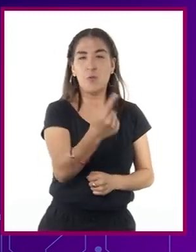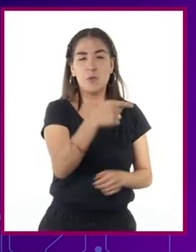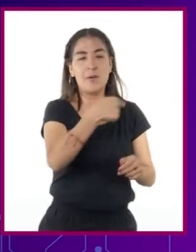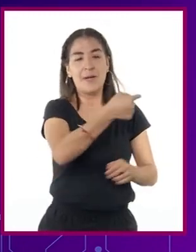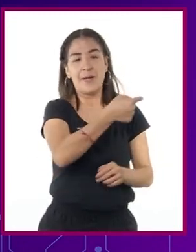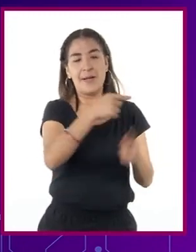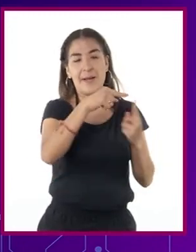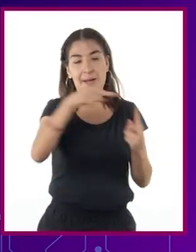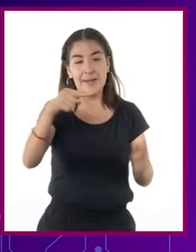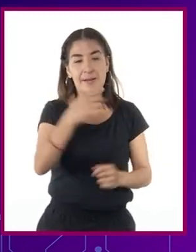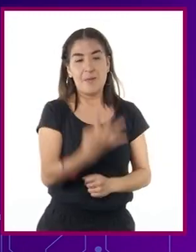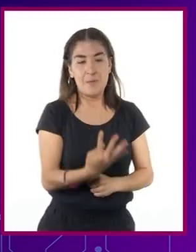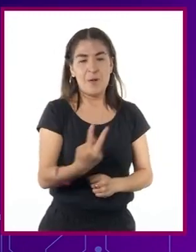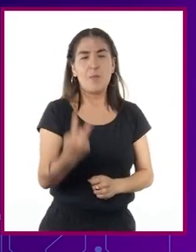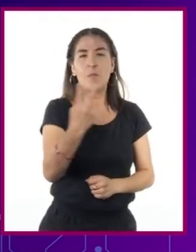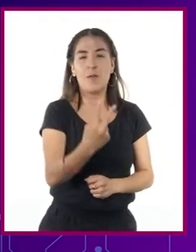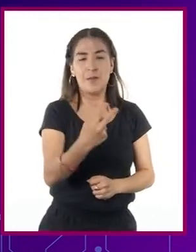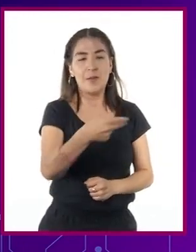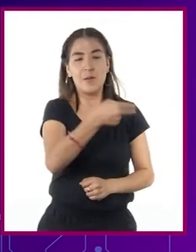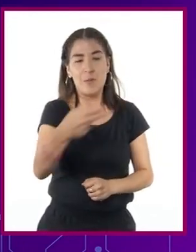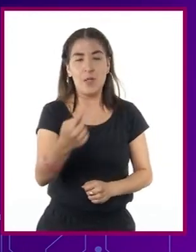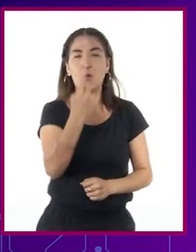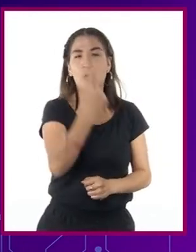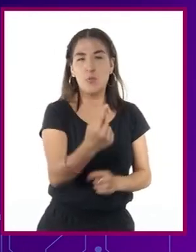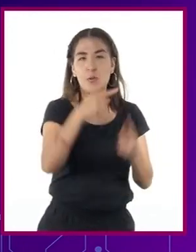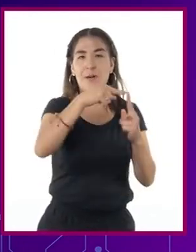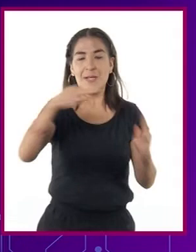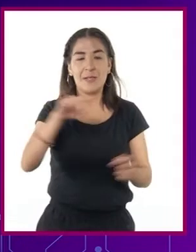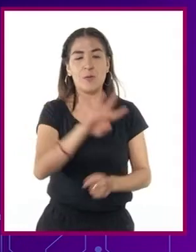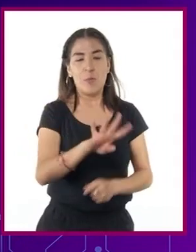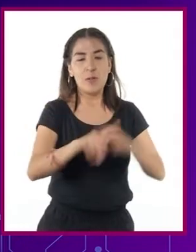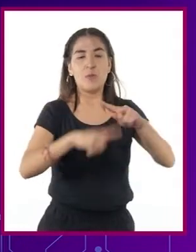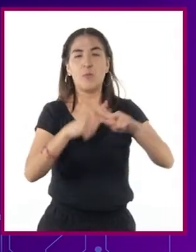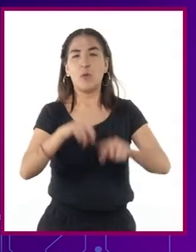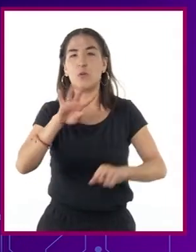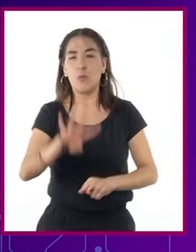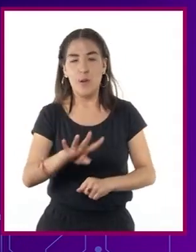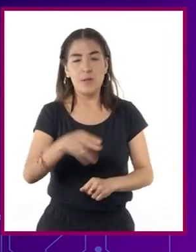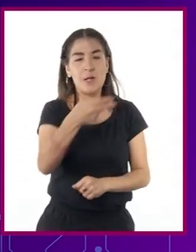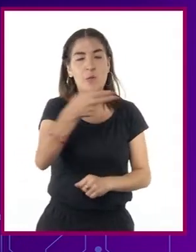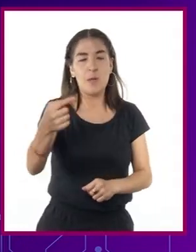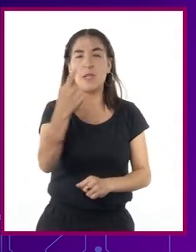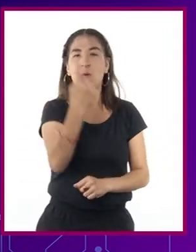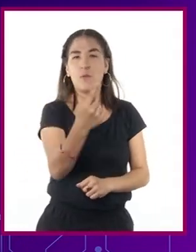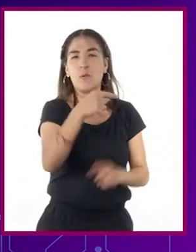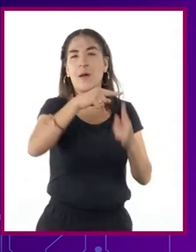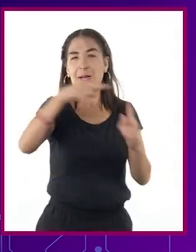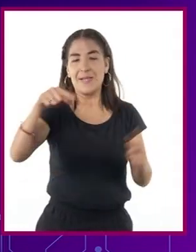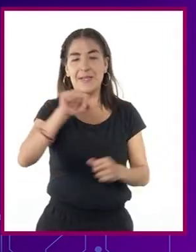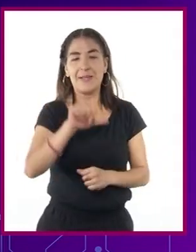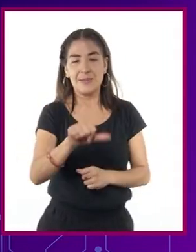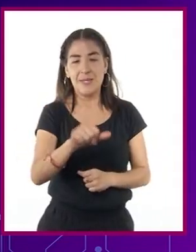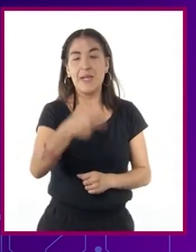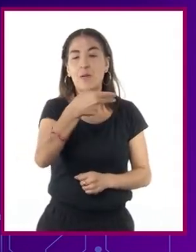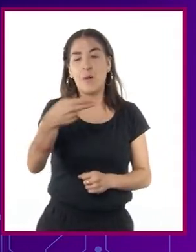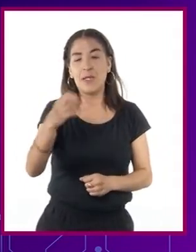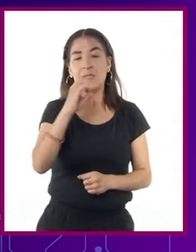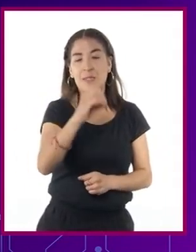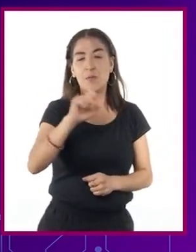al cuadrado, que es igual a 1 entre 4 por 4, igual a 1 entre 16, igual a